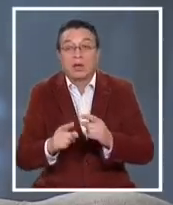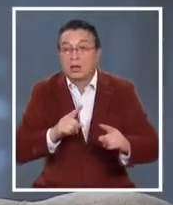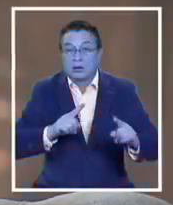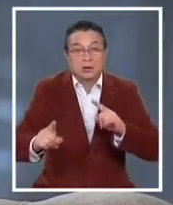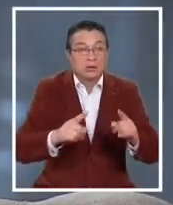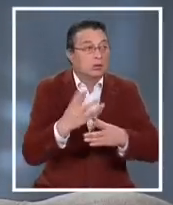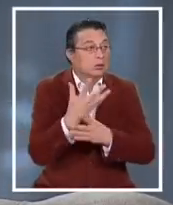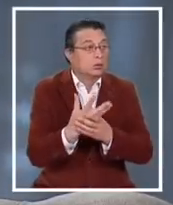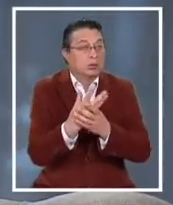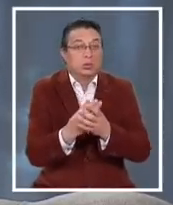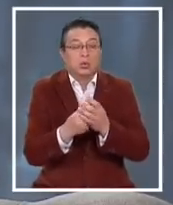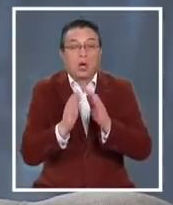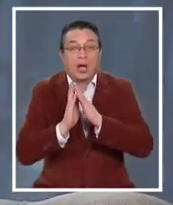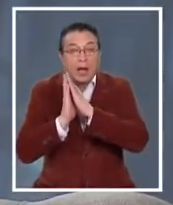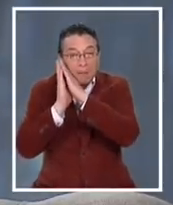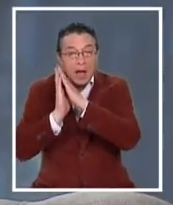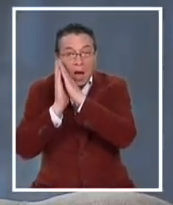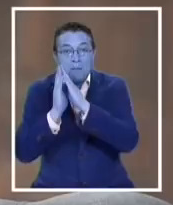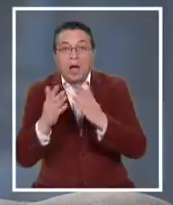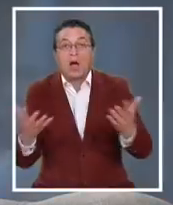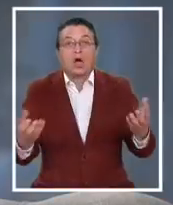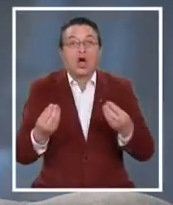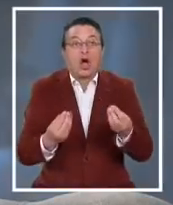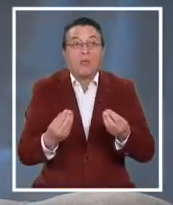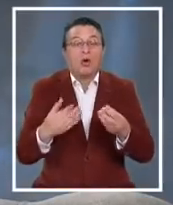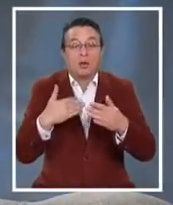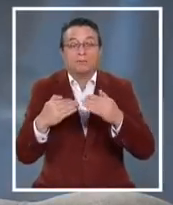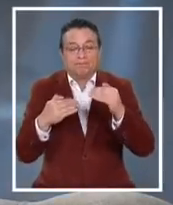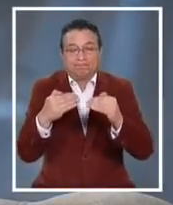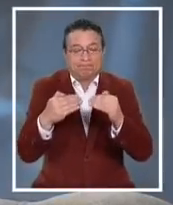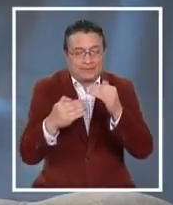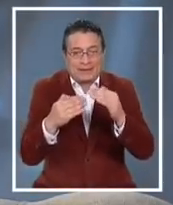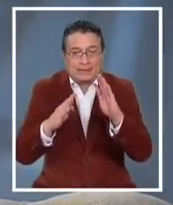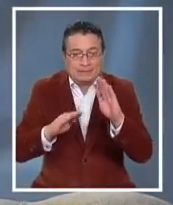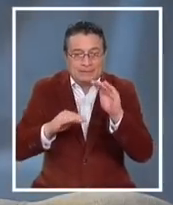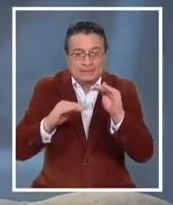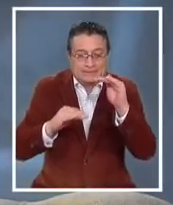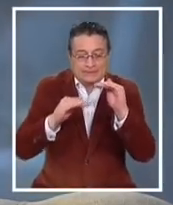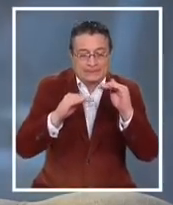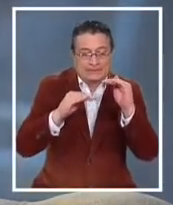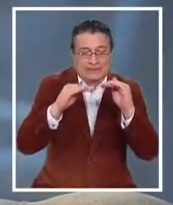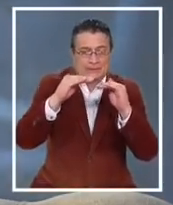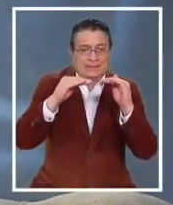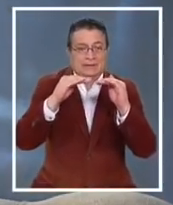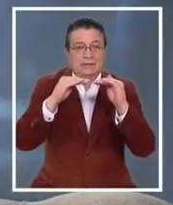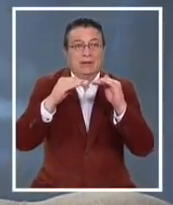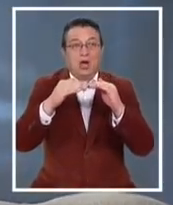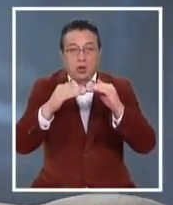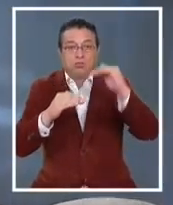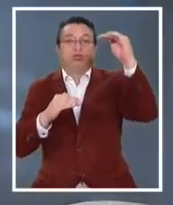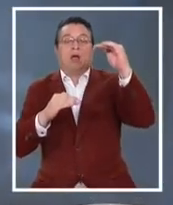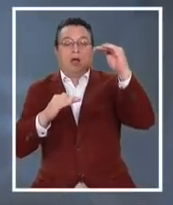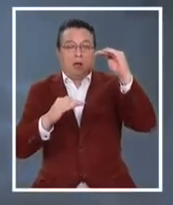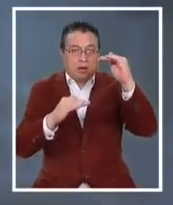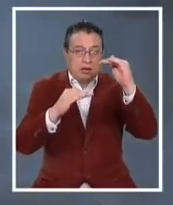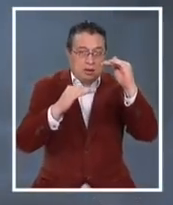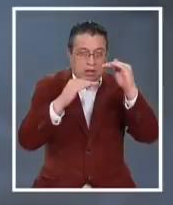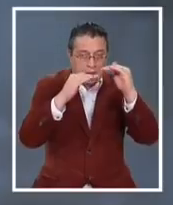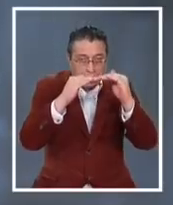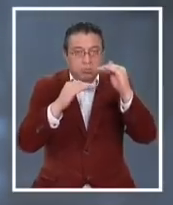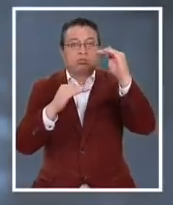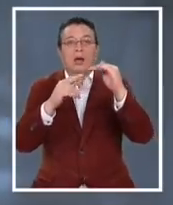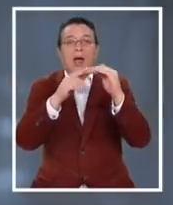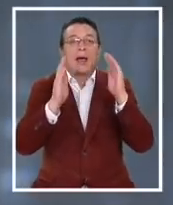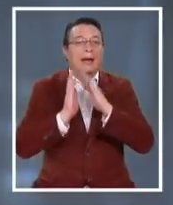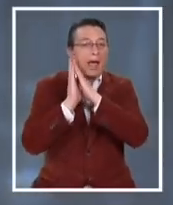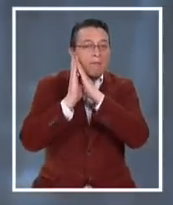hace, y esto es como que va a ir pillando el sistema, digamos. Y a veces nos pasa que se nos acerca mucho y apretamos. Y eso, lamentablemente, insisto,